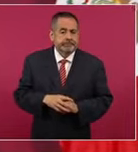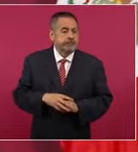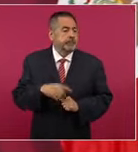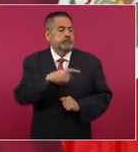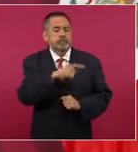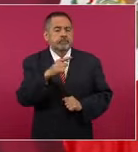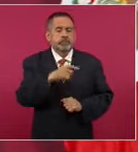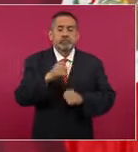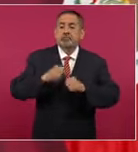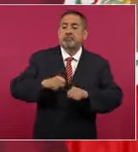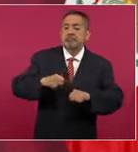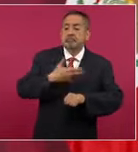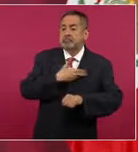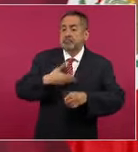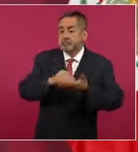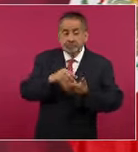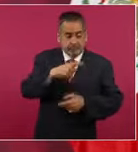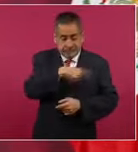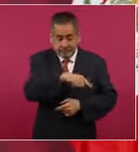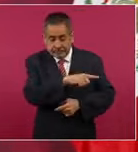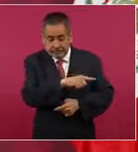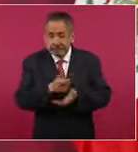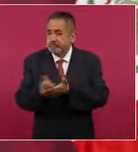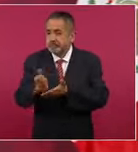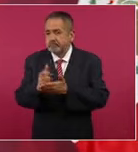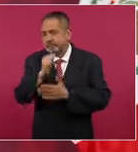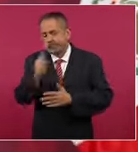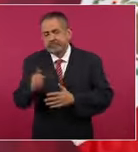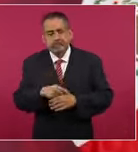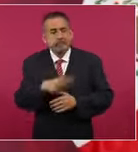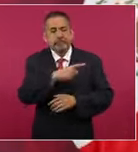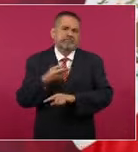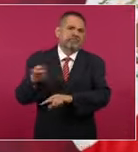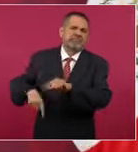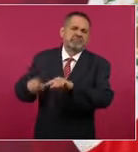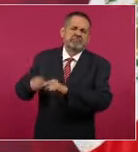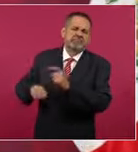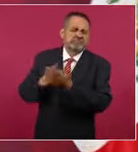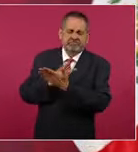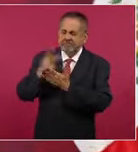mantuvieran el poder. Los hubiesen quitado.